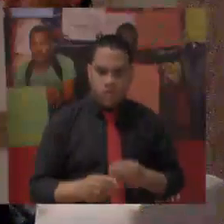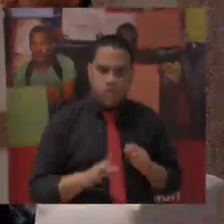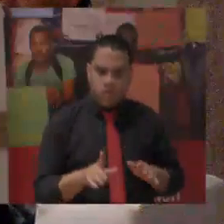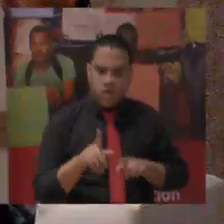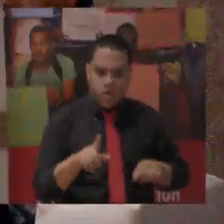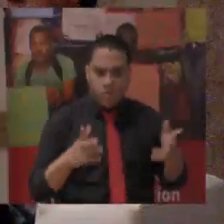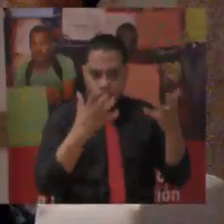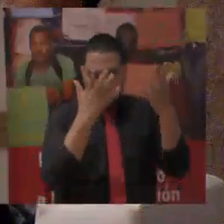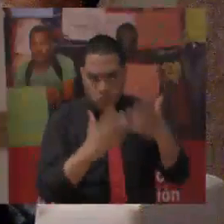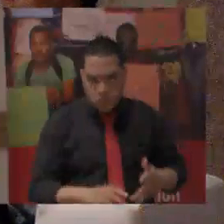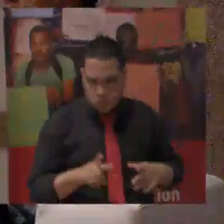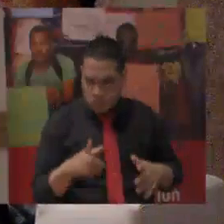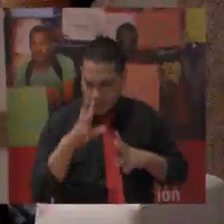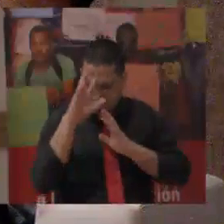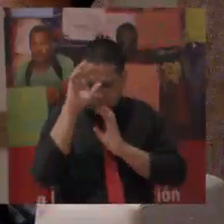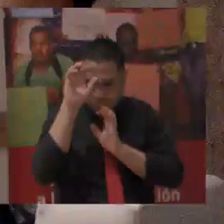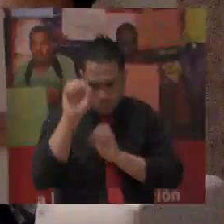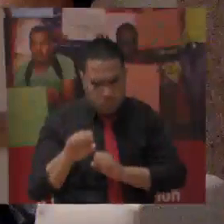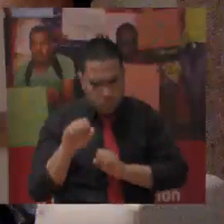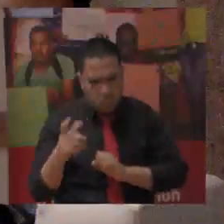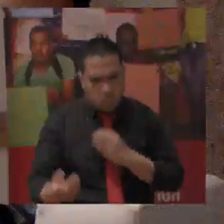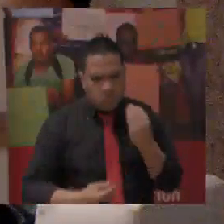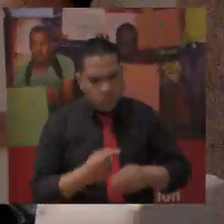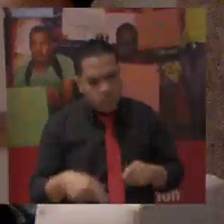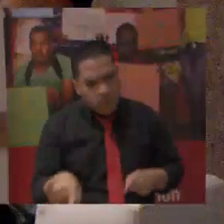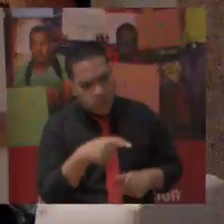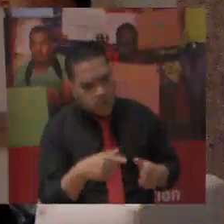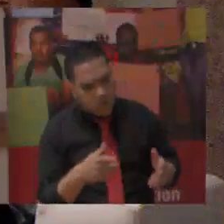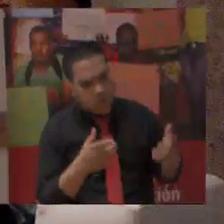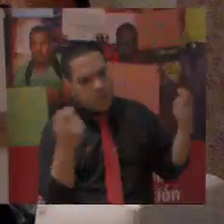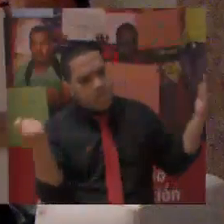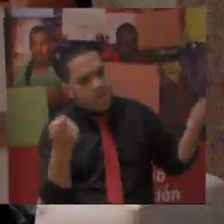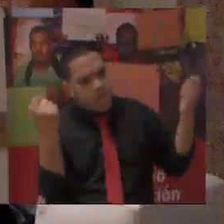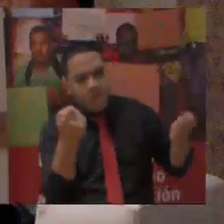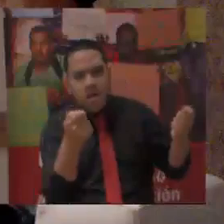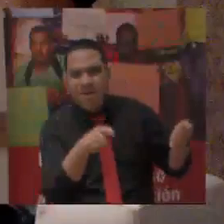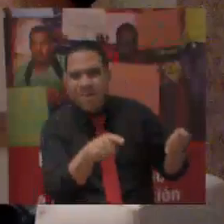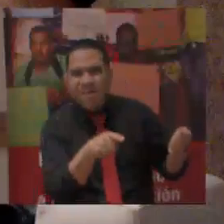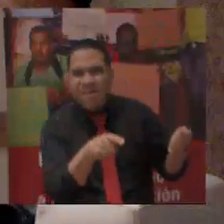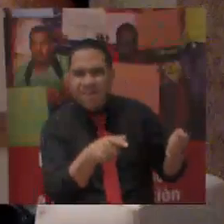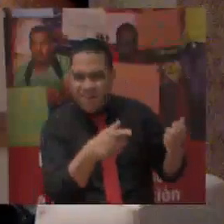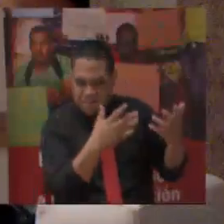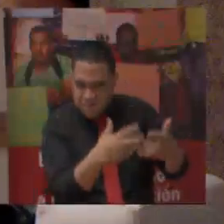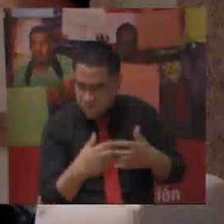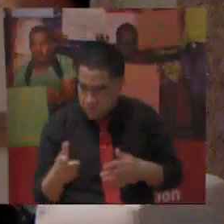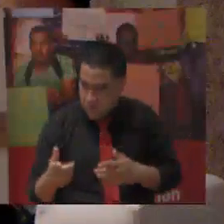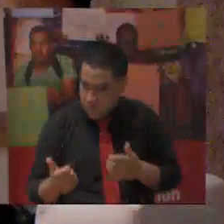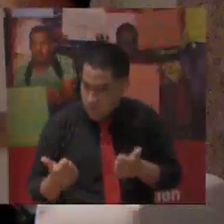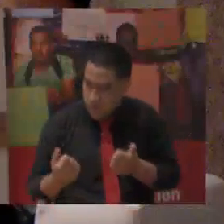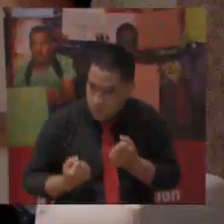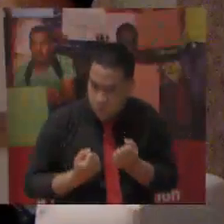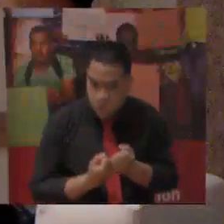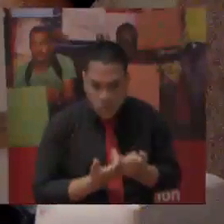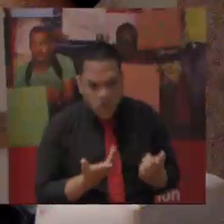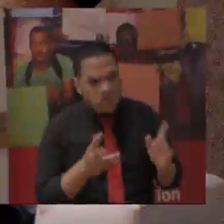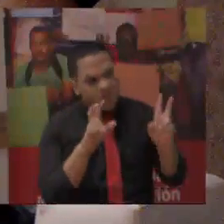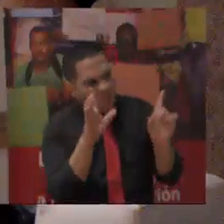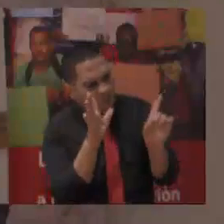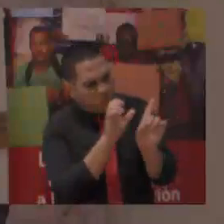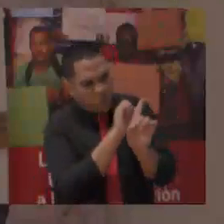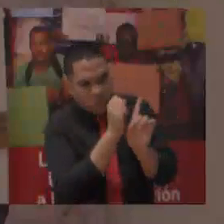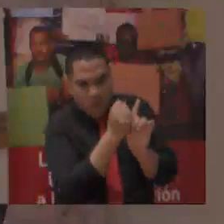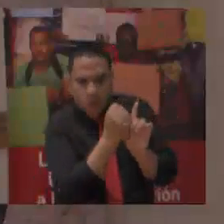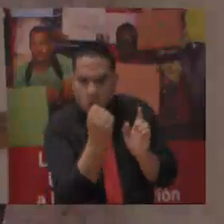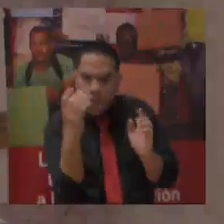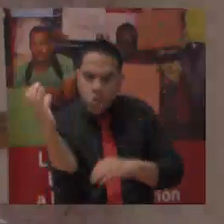empresarios campañas para romper la estigmatización, para aportar desde lo social a la construcción de un mejor país. ¿Cómo ha sido